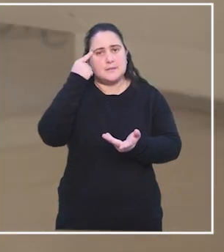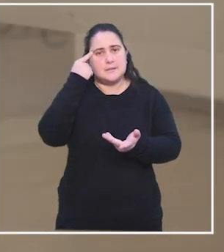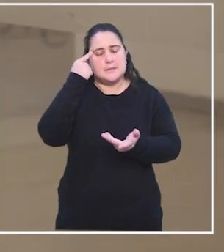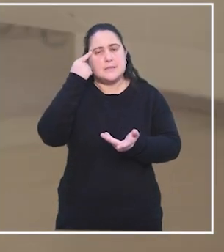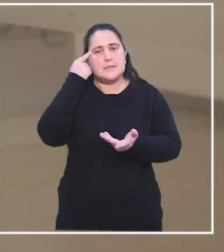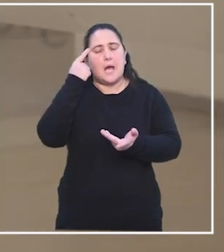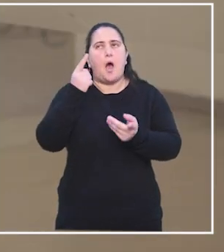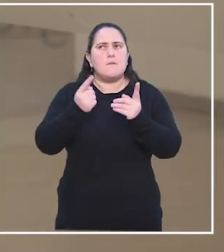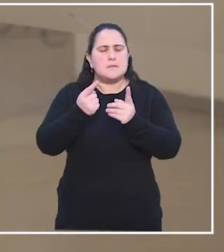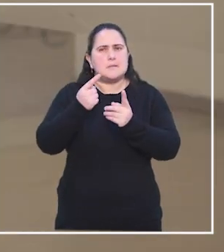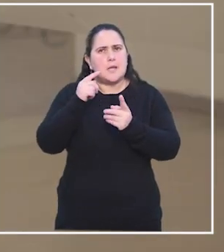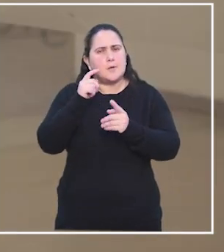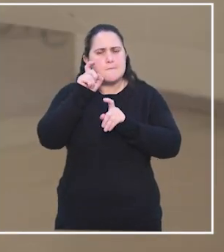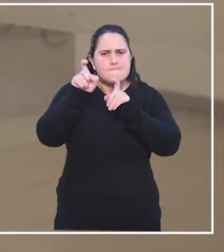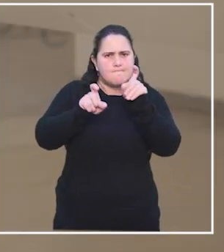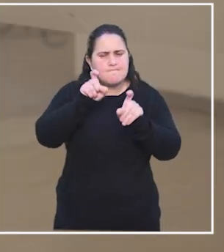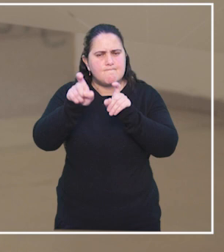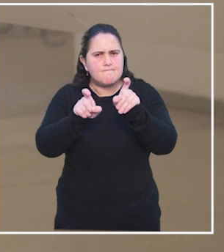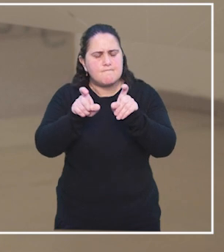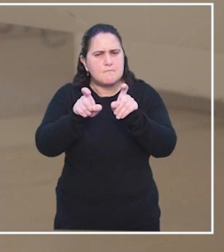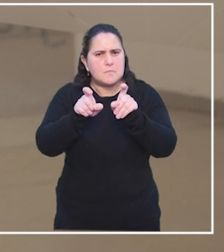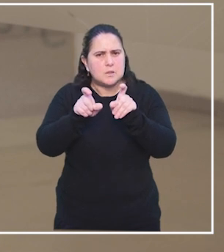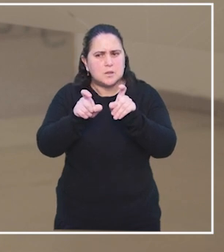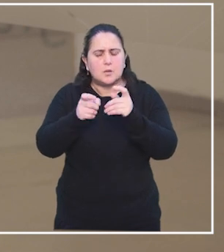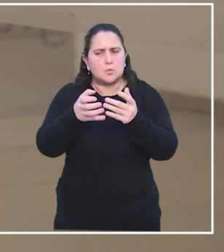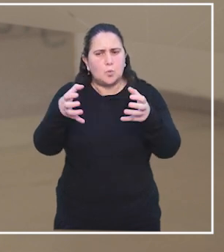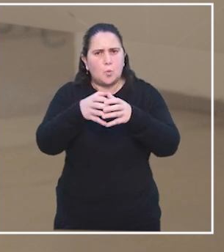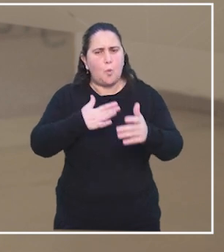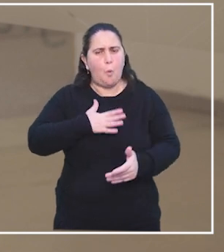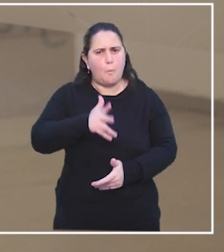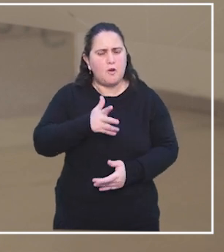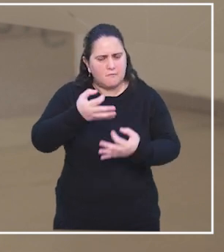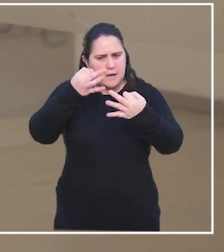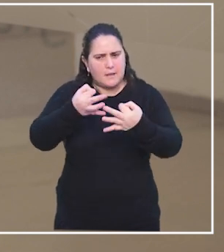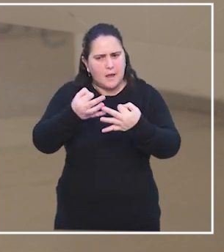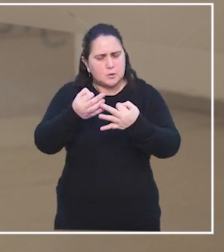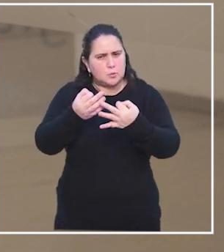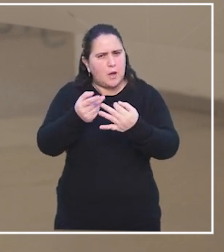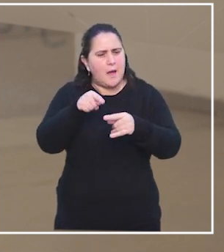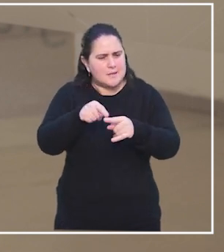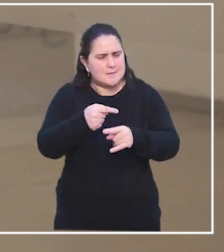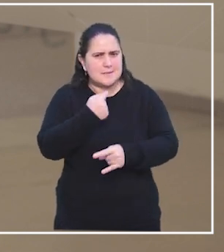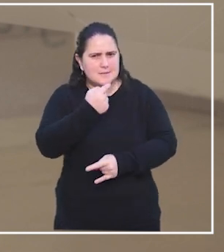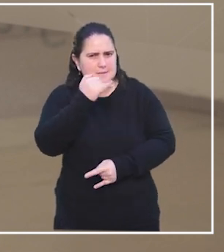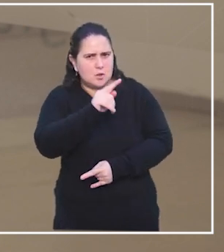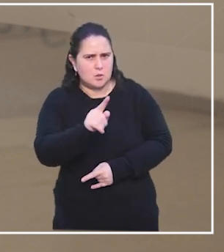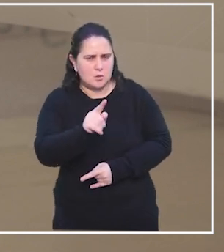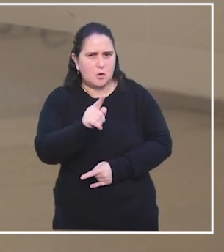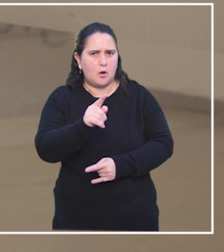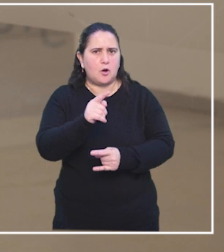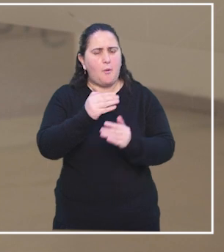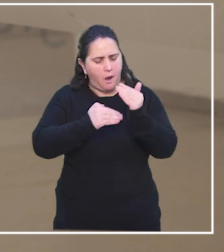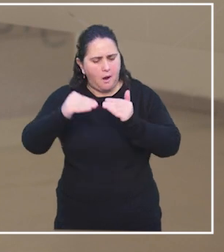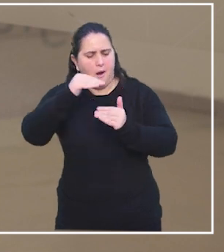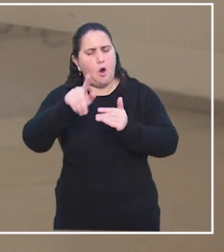se llega a cuestionar también si la especie humana debería tener ese privilegio, ¿no? Ante